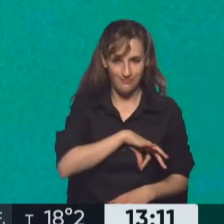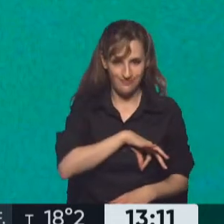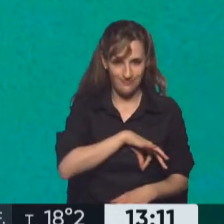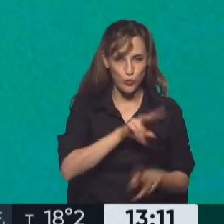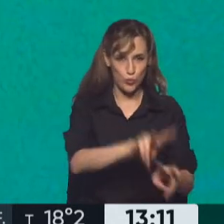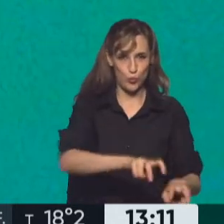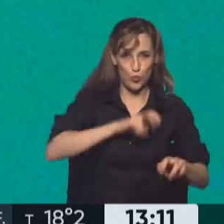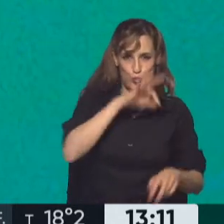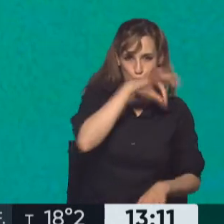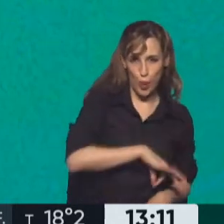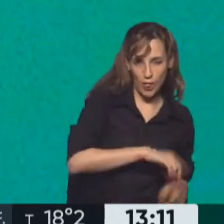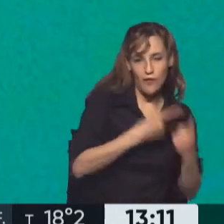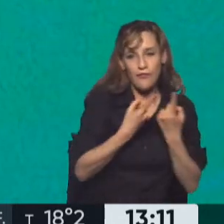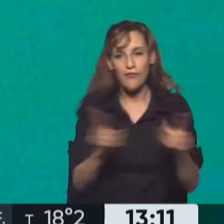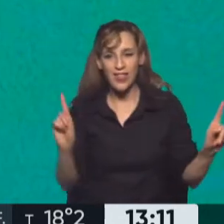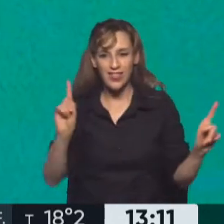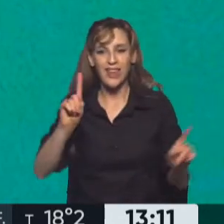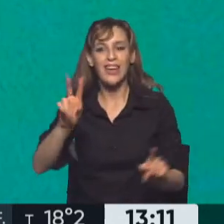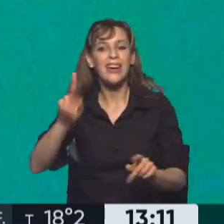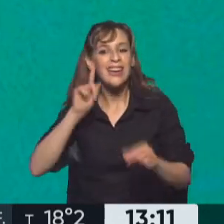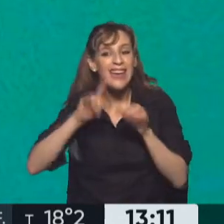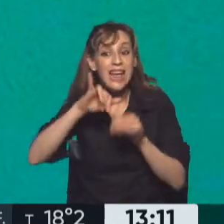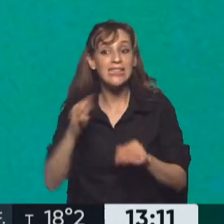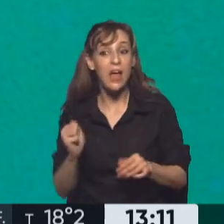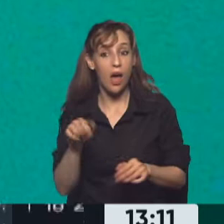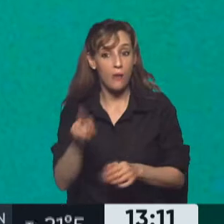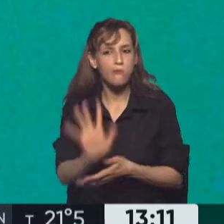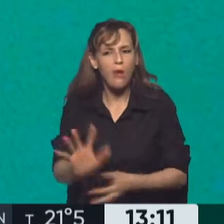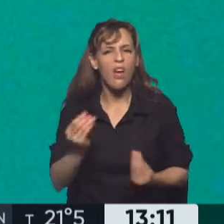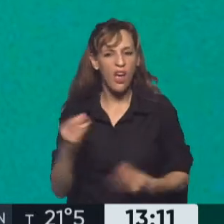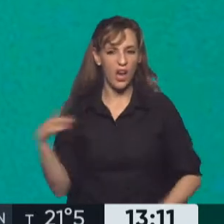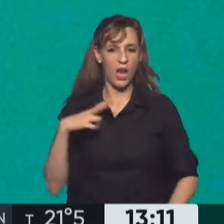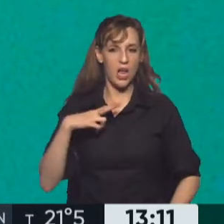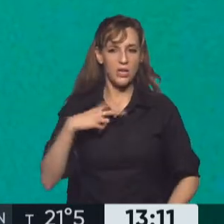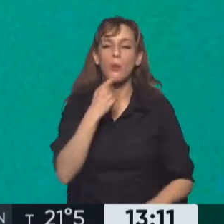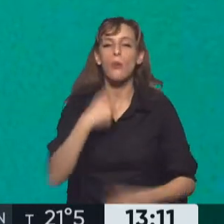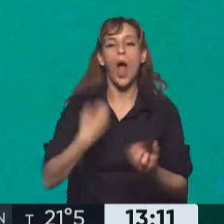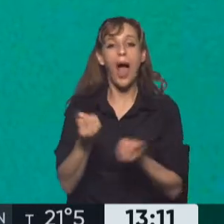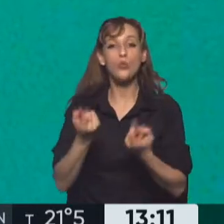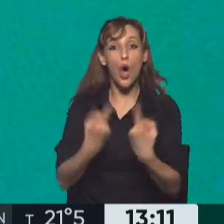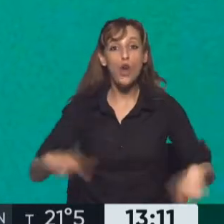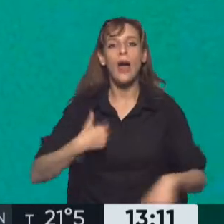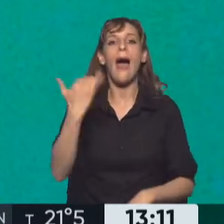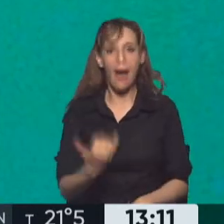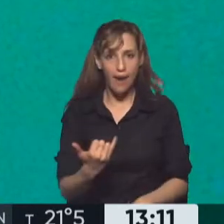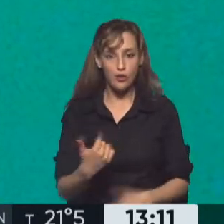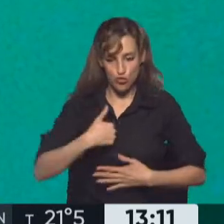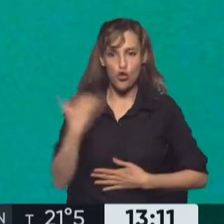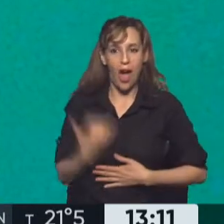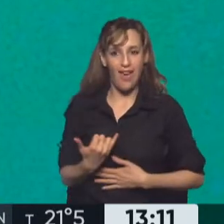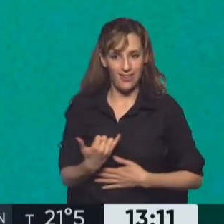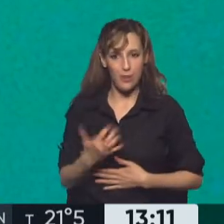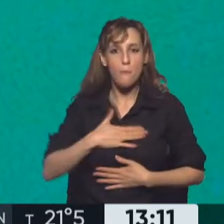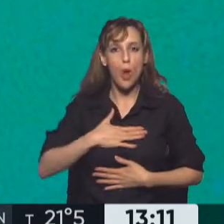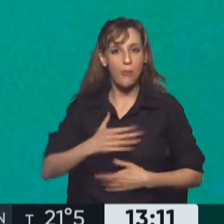La riqueza es lo que vos tenés. Si vos sos propietario de una casa o sos propietario de un auto, eso es lo que vos detentás como